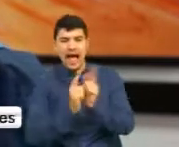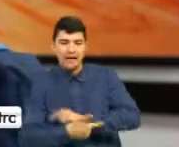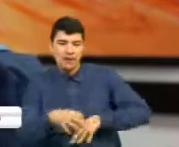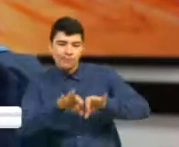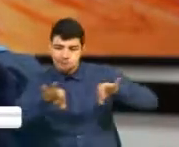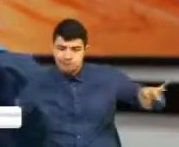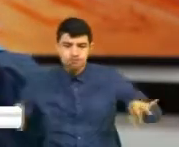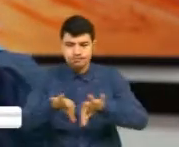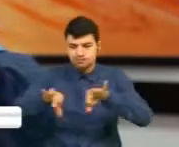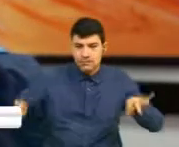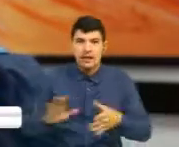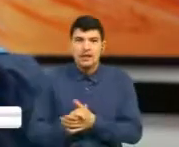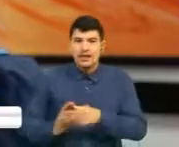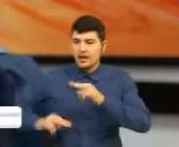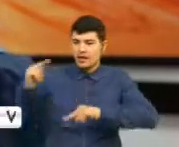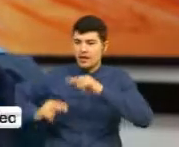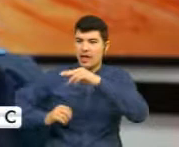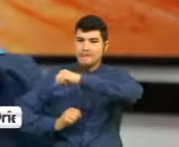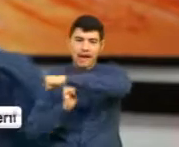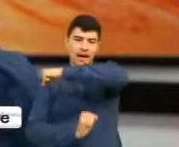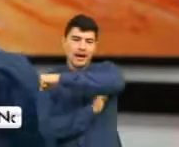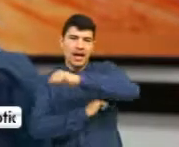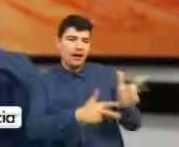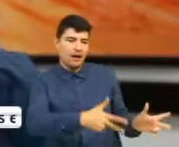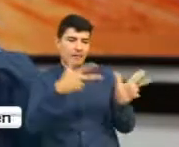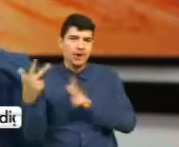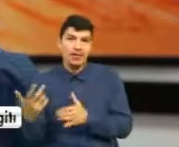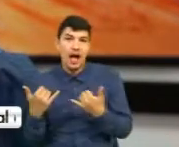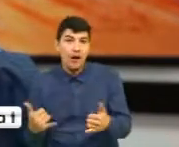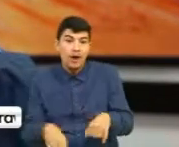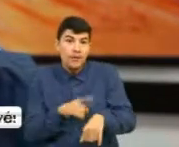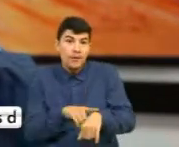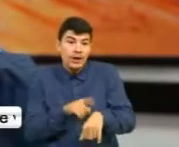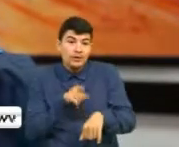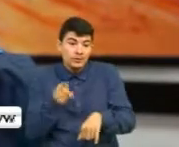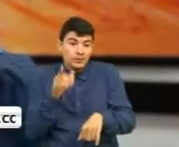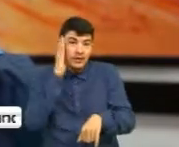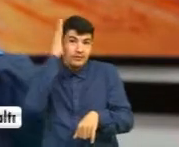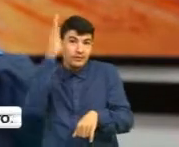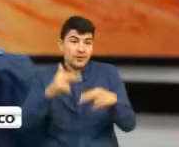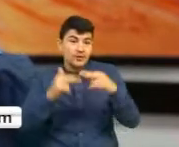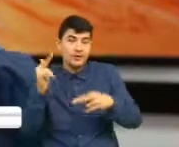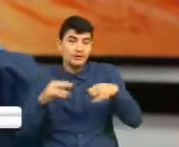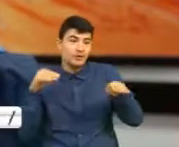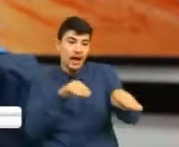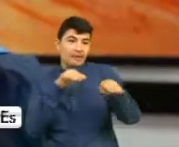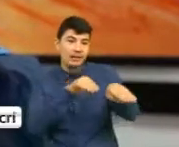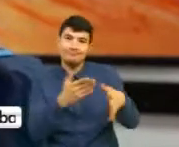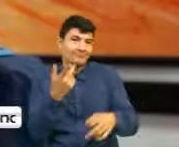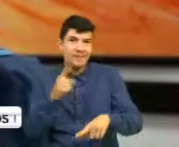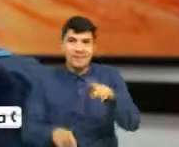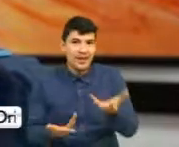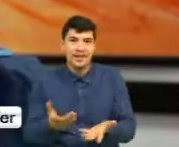las vigas de los puentes que será el tráfico no pueden estar parando carros por la autopista mientras estemos lanzando las vías el